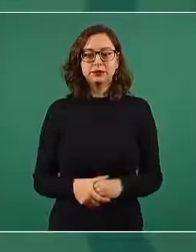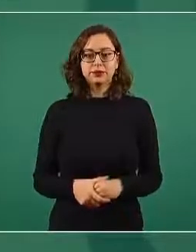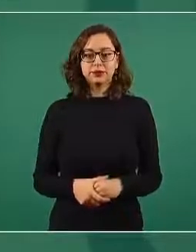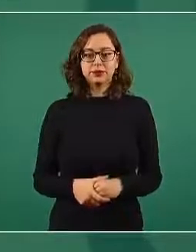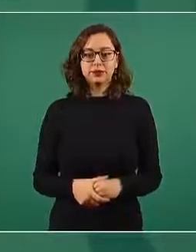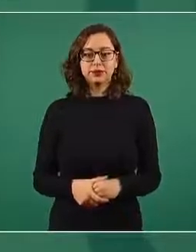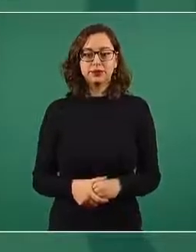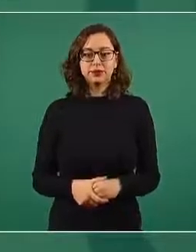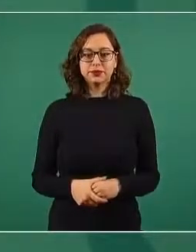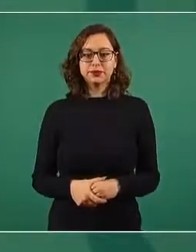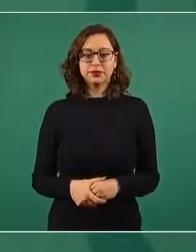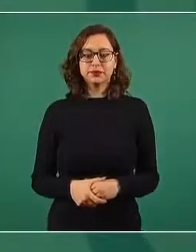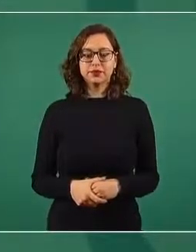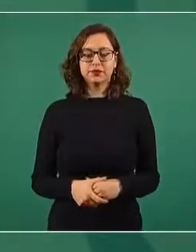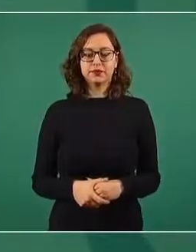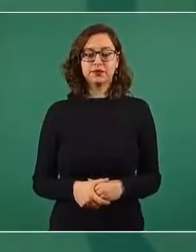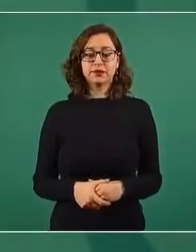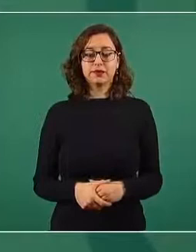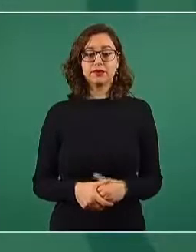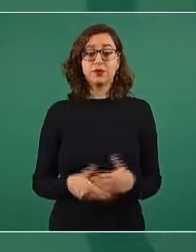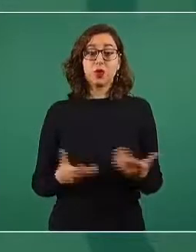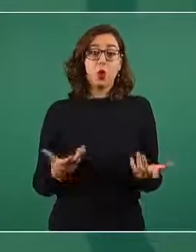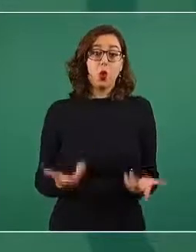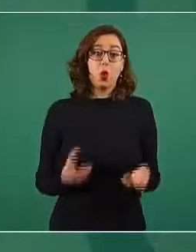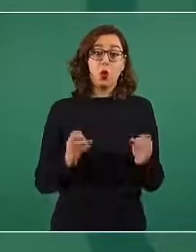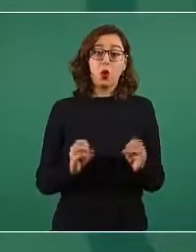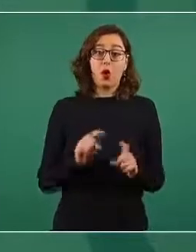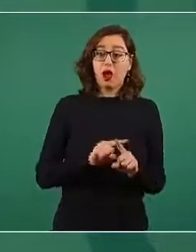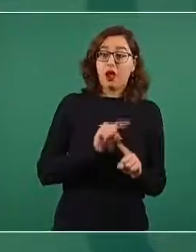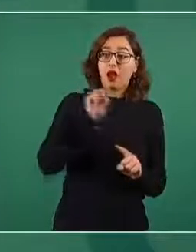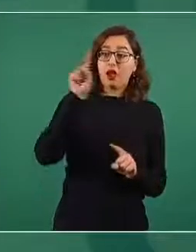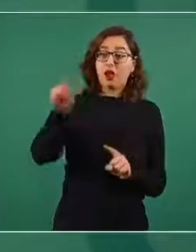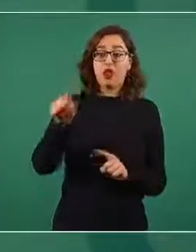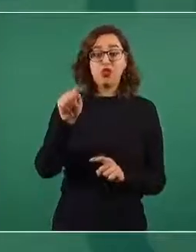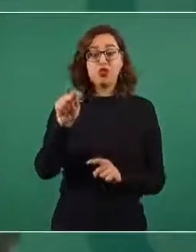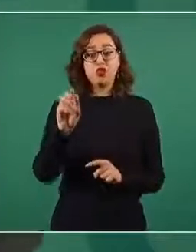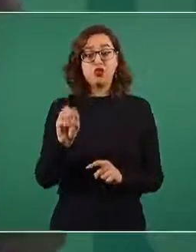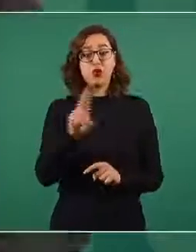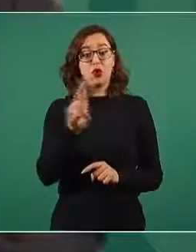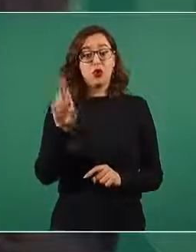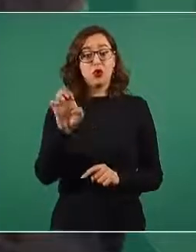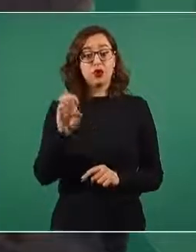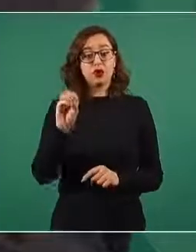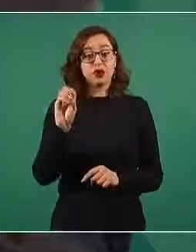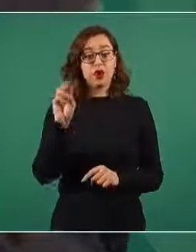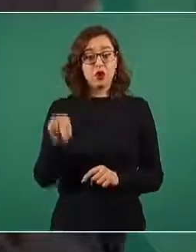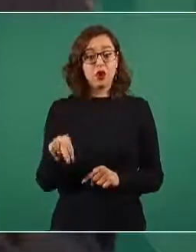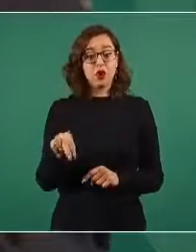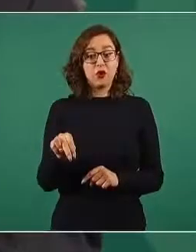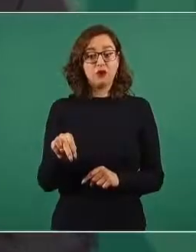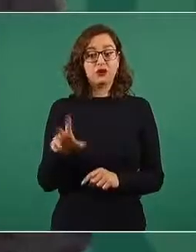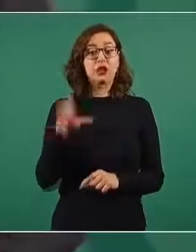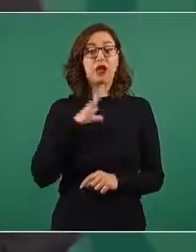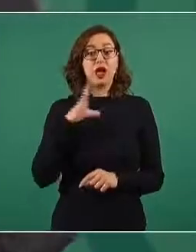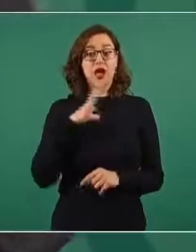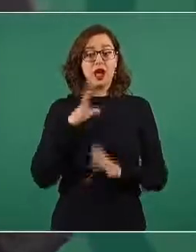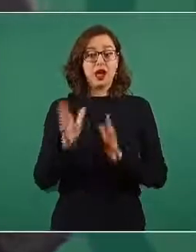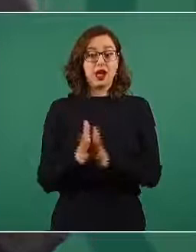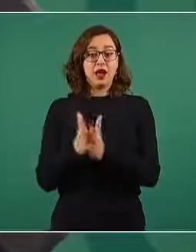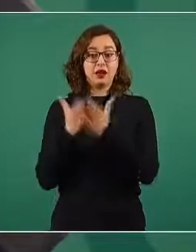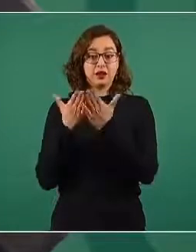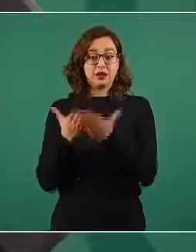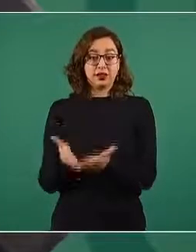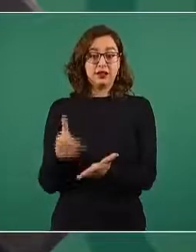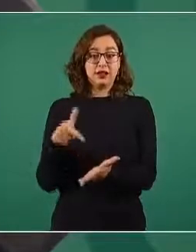Ahora que estuvimos en Torreón, hay un libro se llama